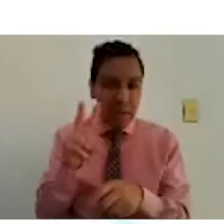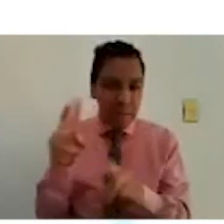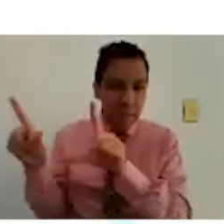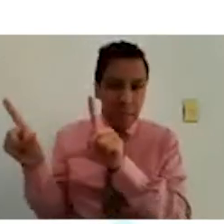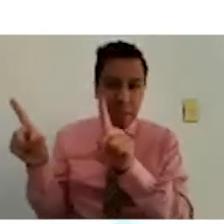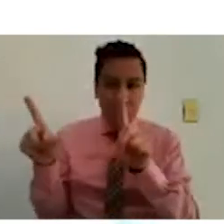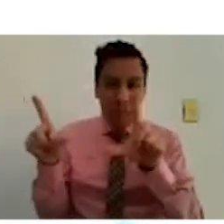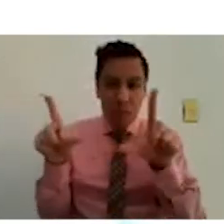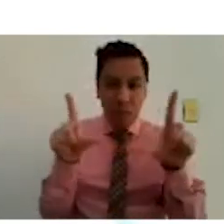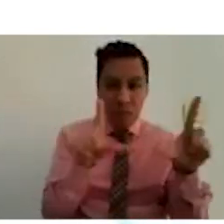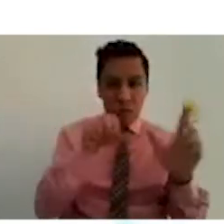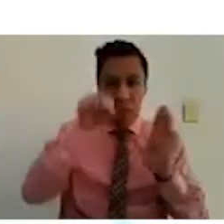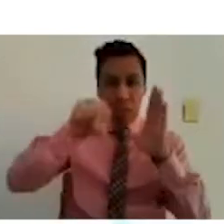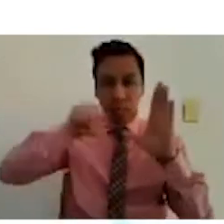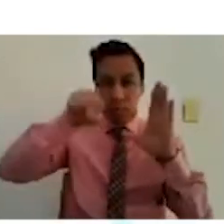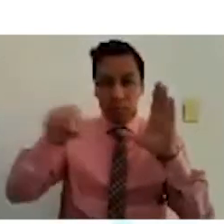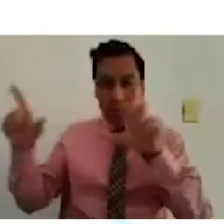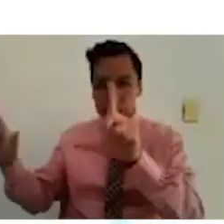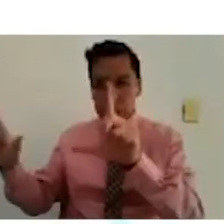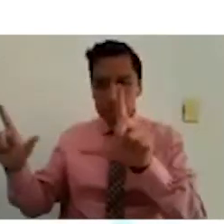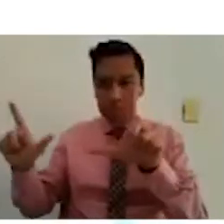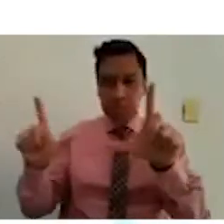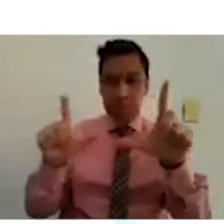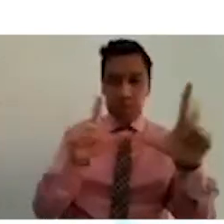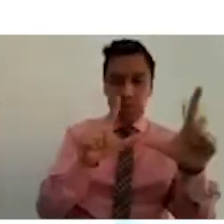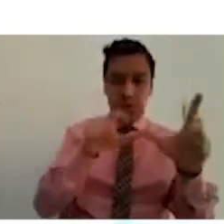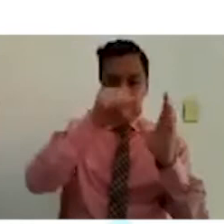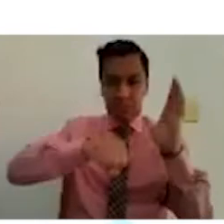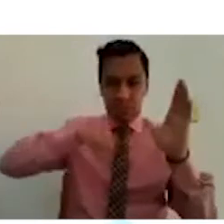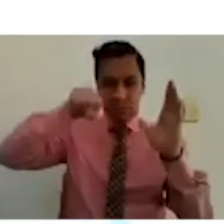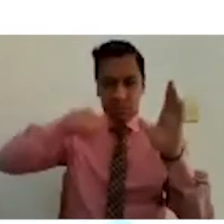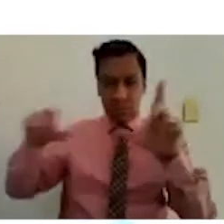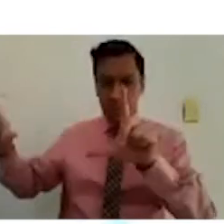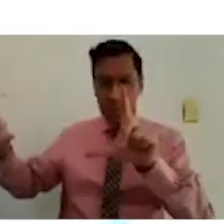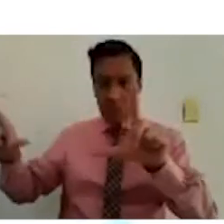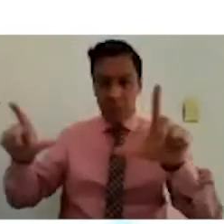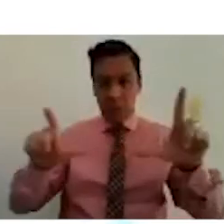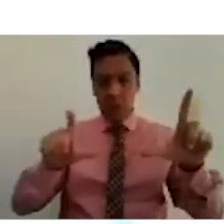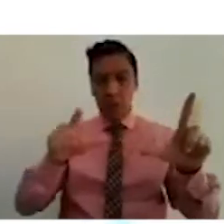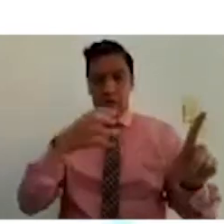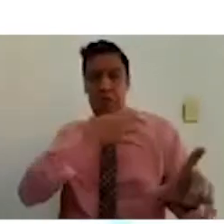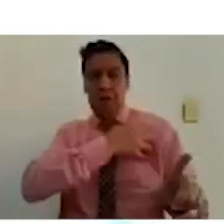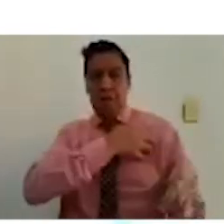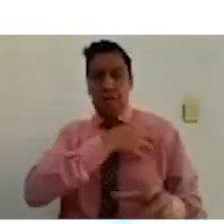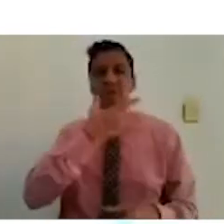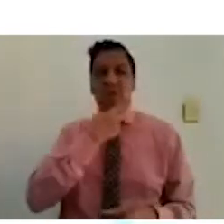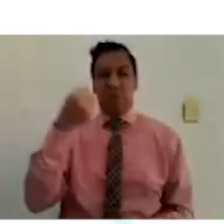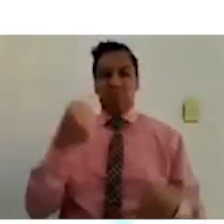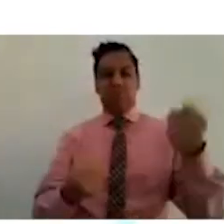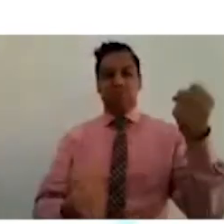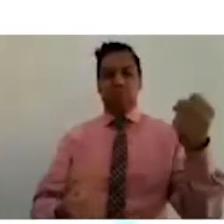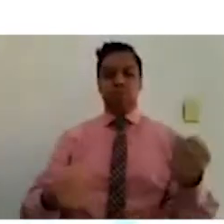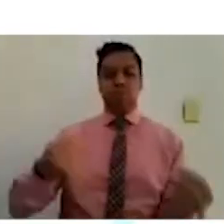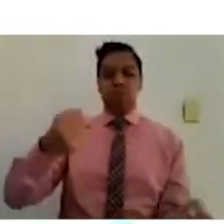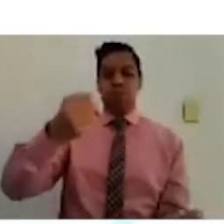el momento en que se lee el diario del capitán de este barco en voz alta hasta